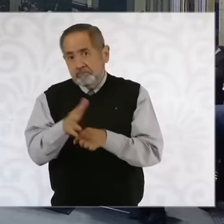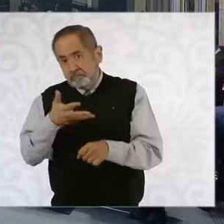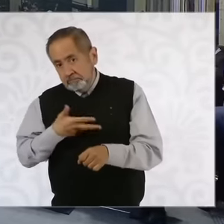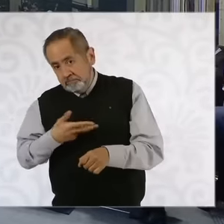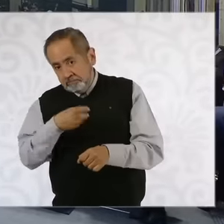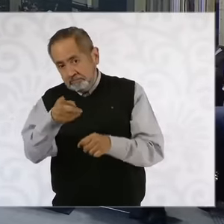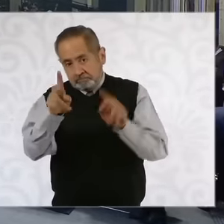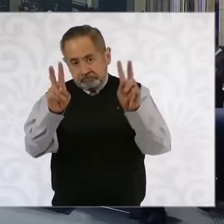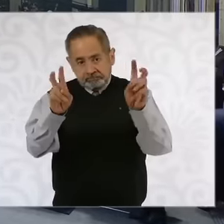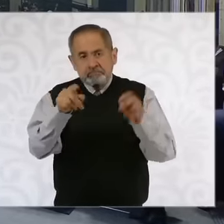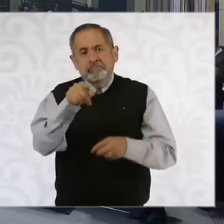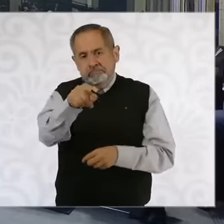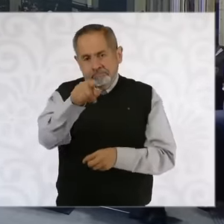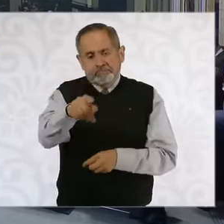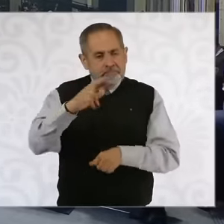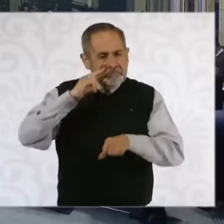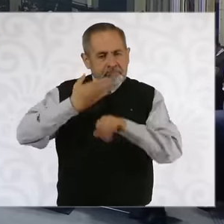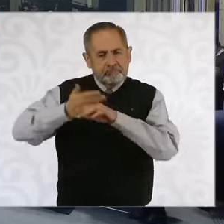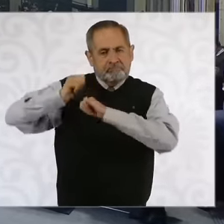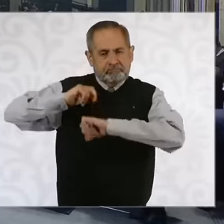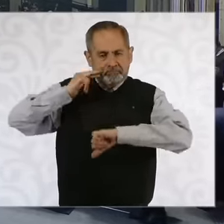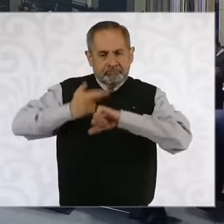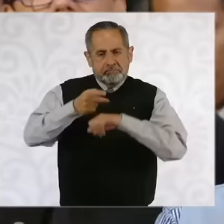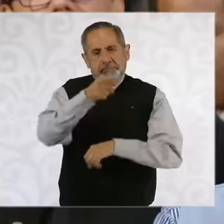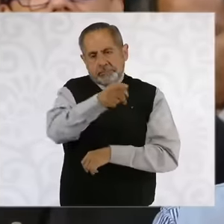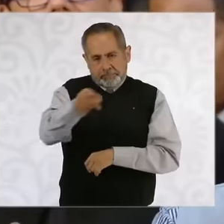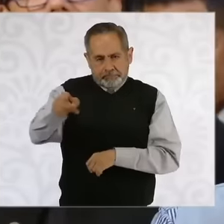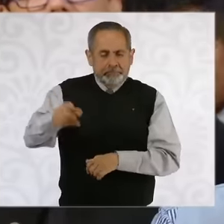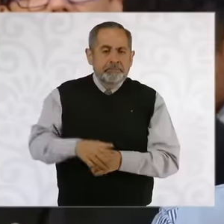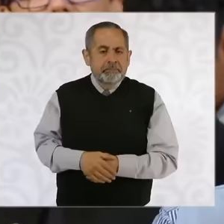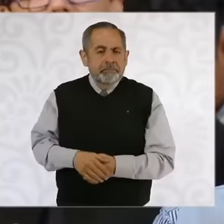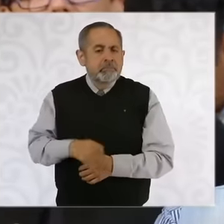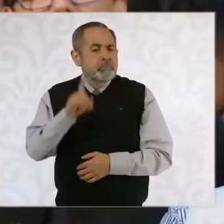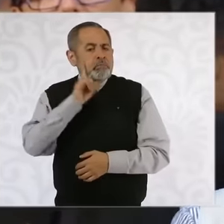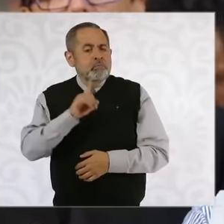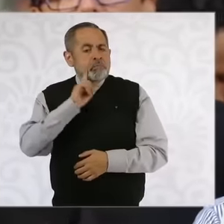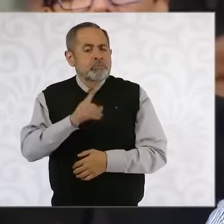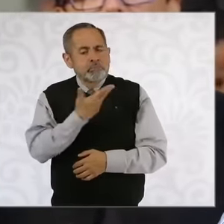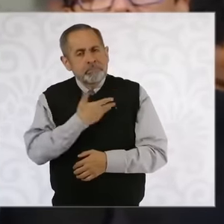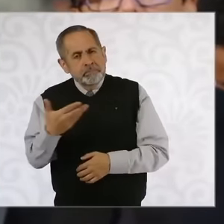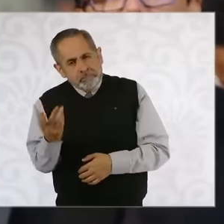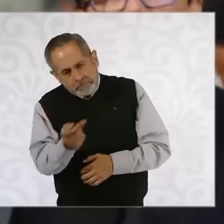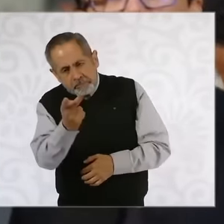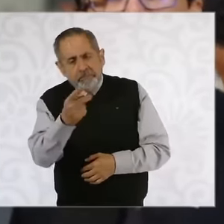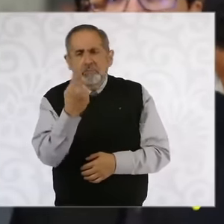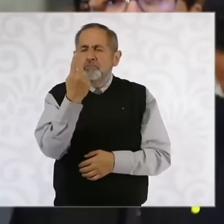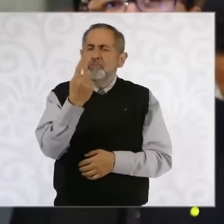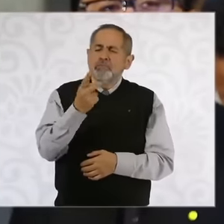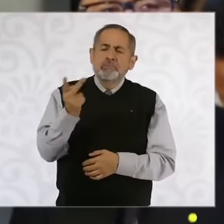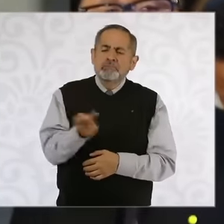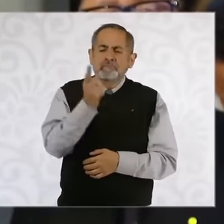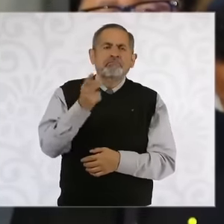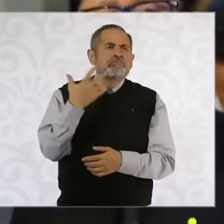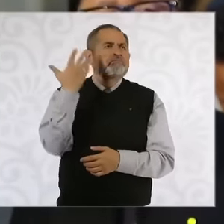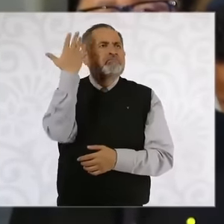pues los responsables en este sector. Presidenta, una pregunta.